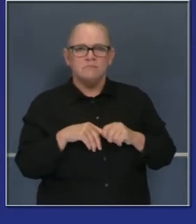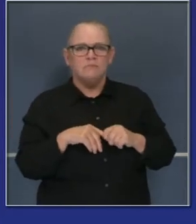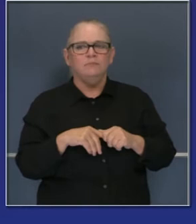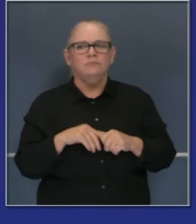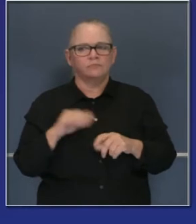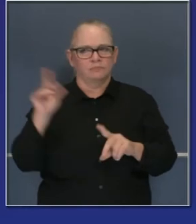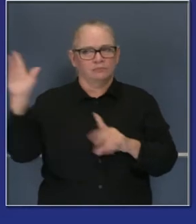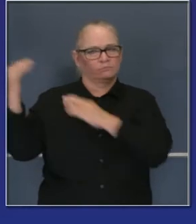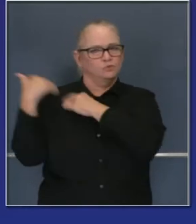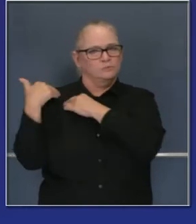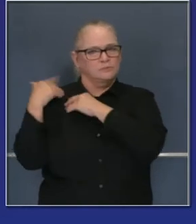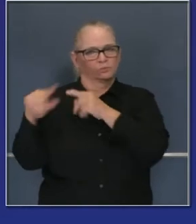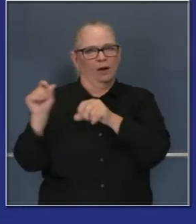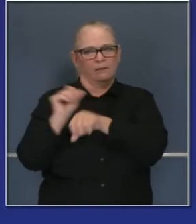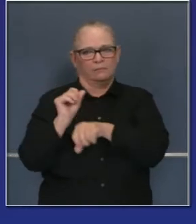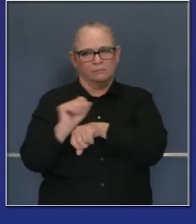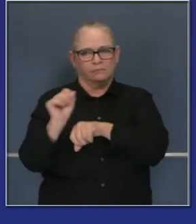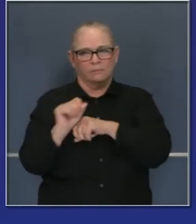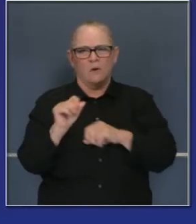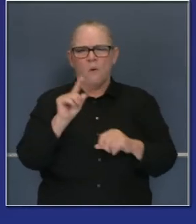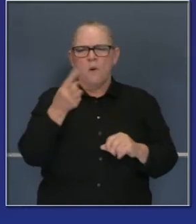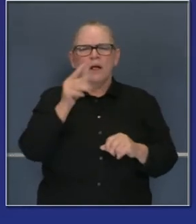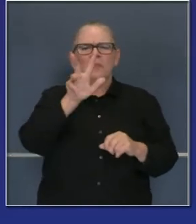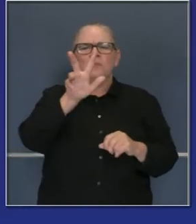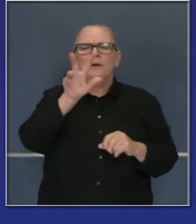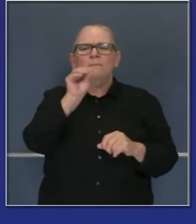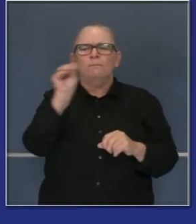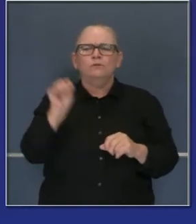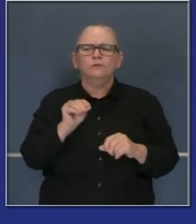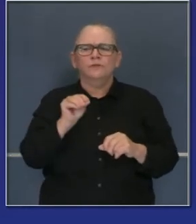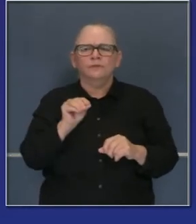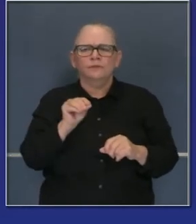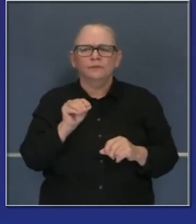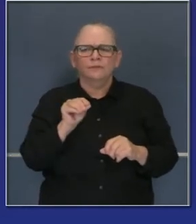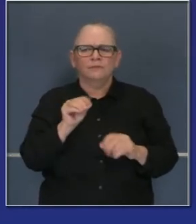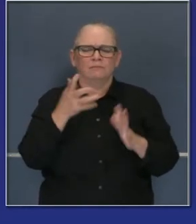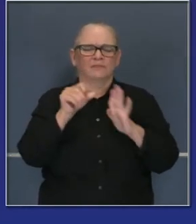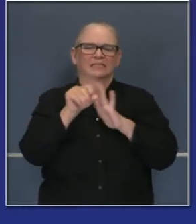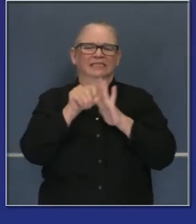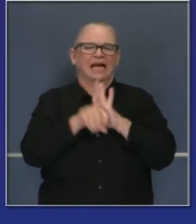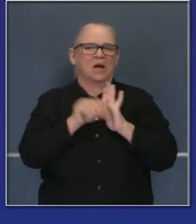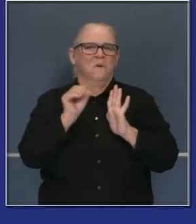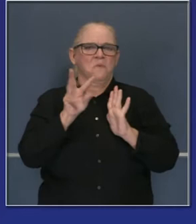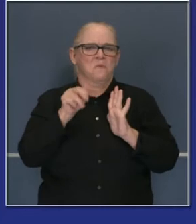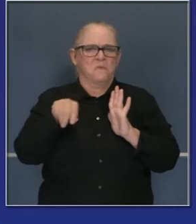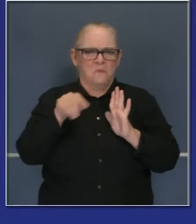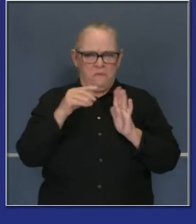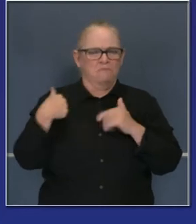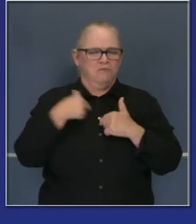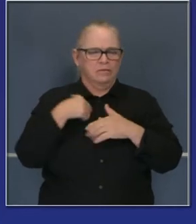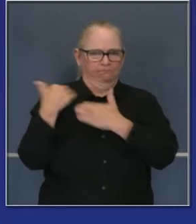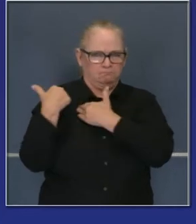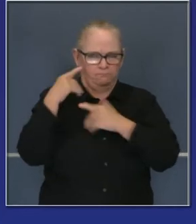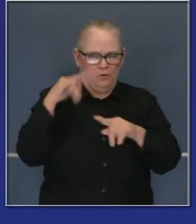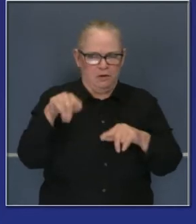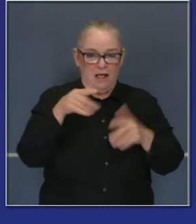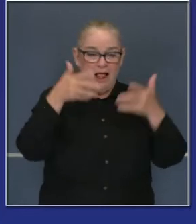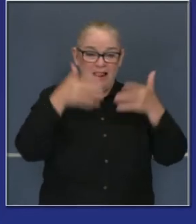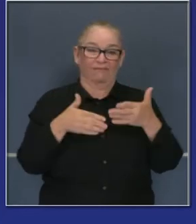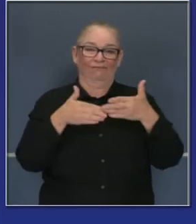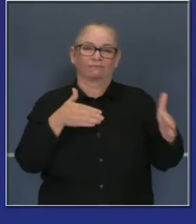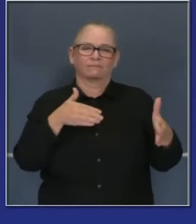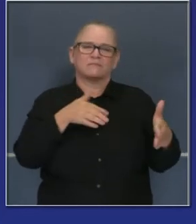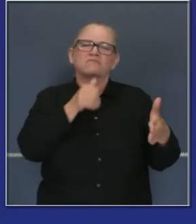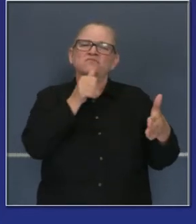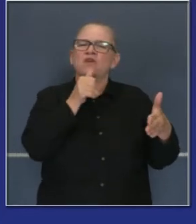es responsabilidad del gobierno federal solamente 3% está en las áreas del estado de modo que estamos hablando de